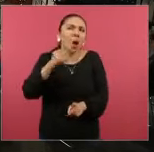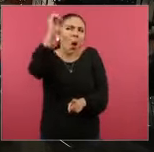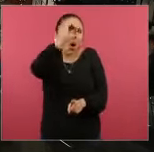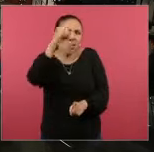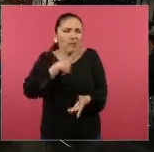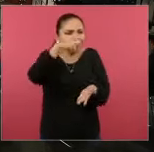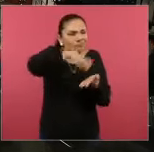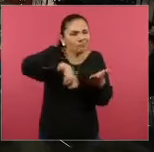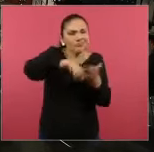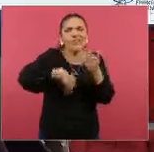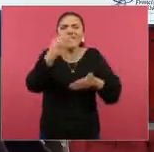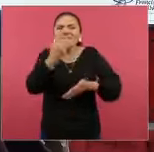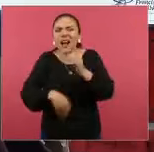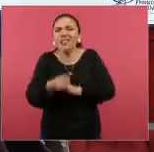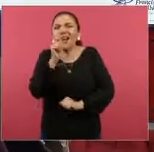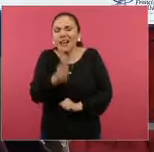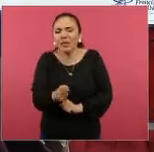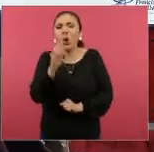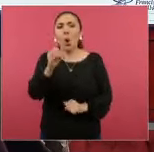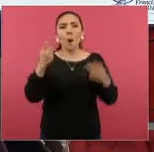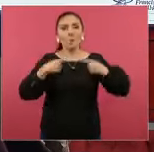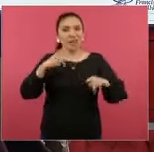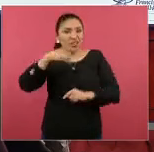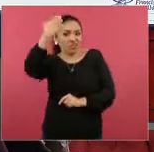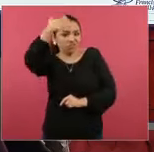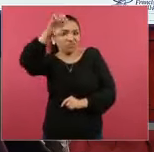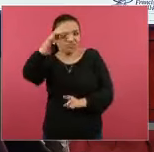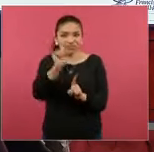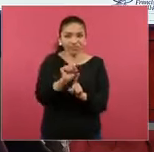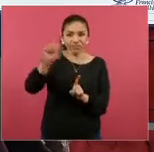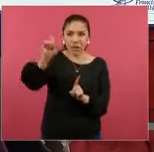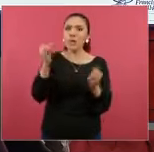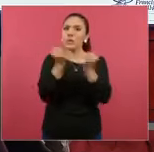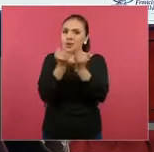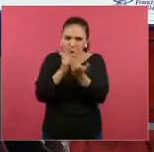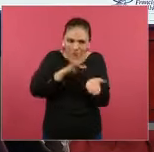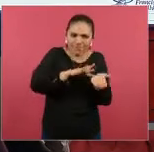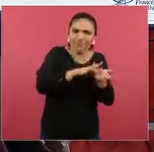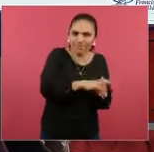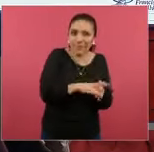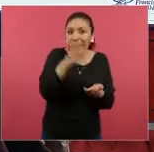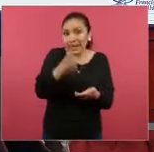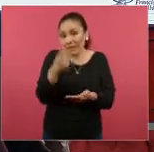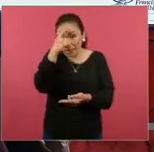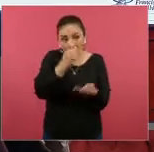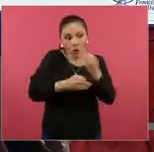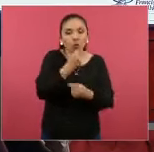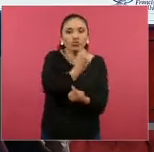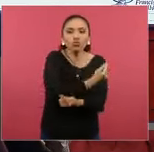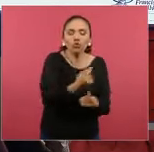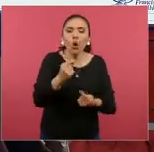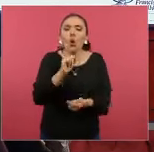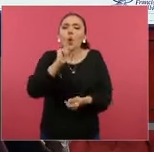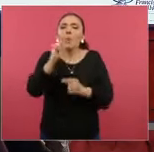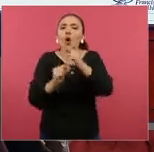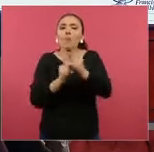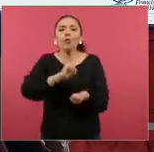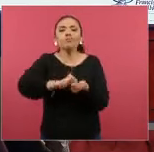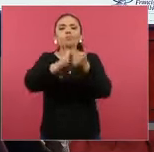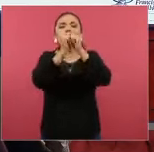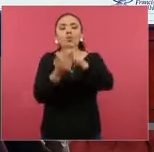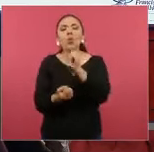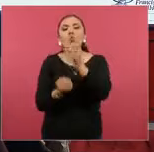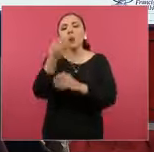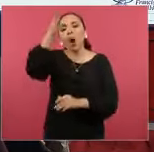falta? Expertos también en el tema para que de esa manera podamos desarrollarlo. Los niños están gestando, están desarrollando